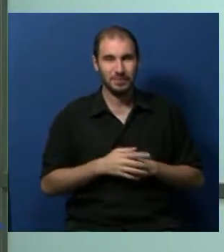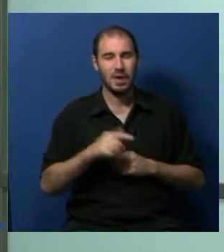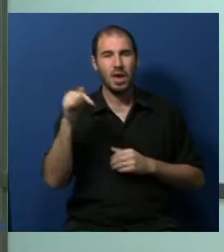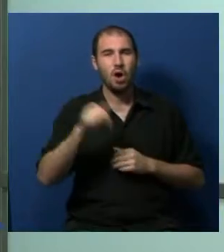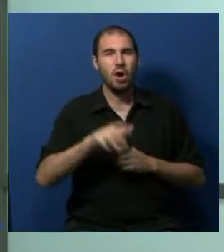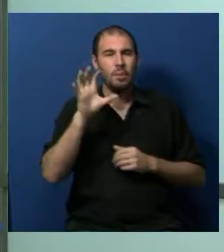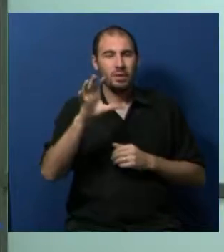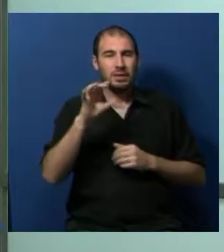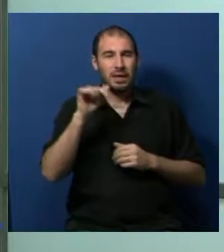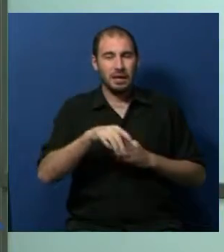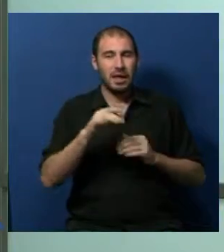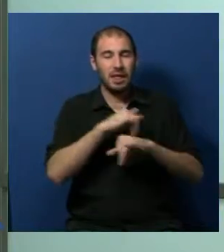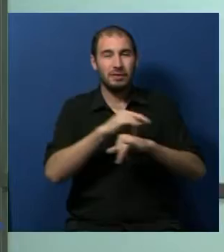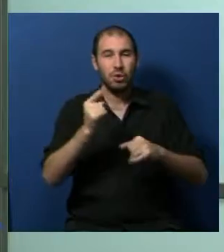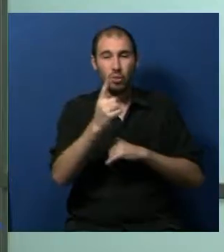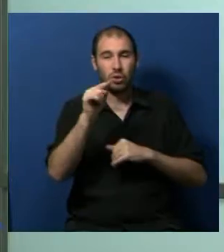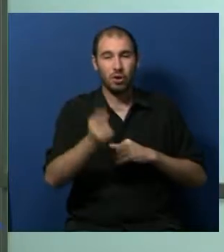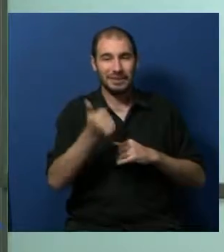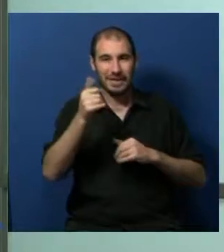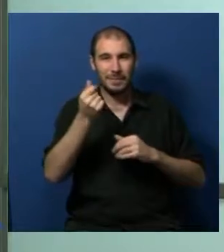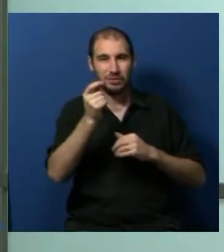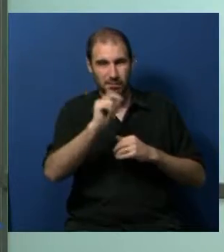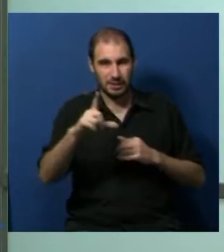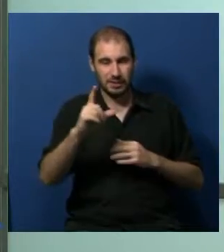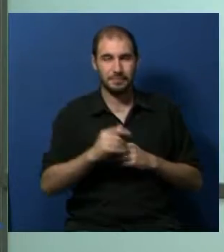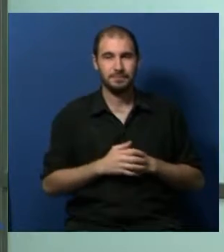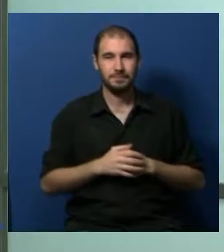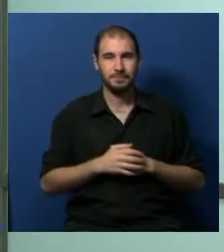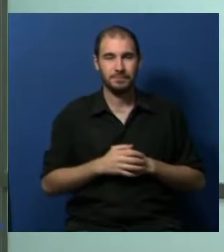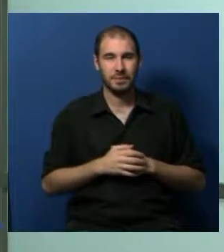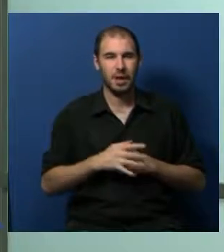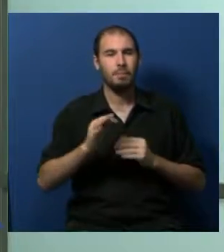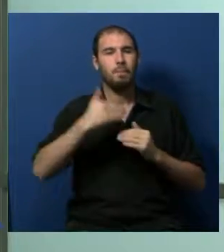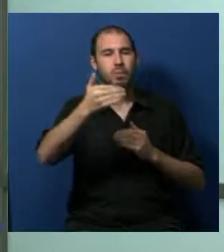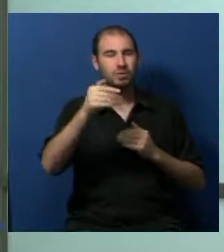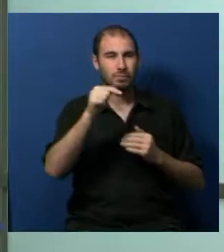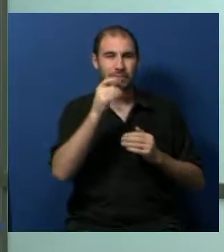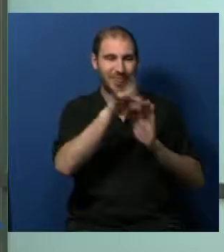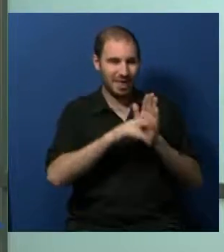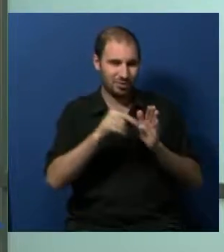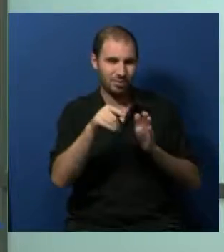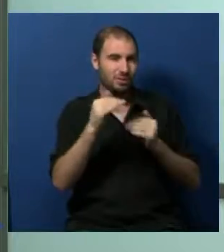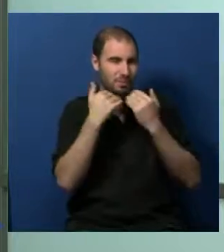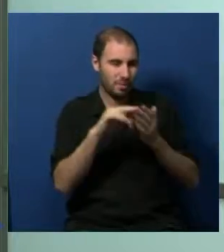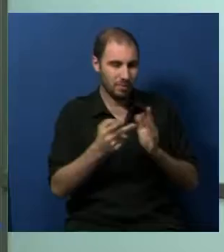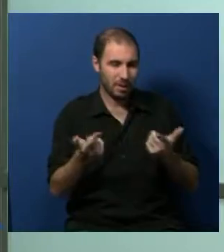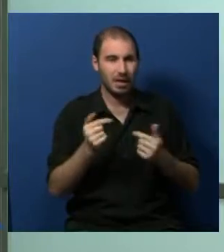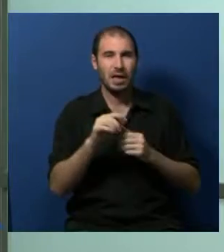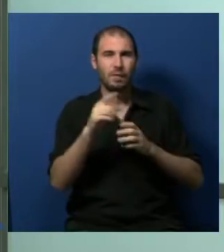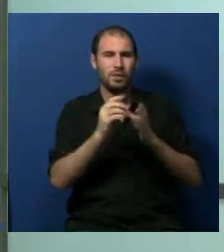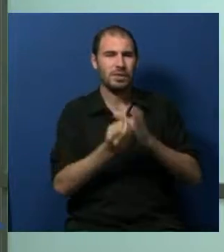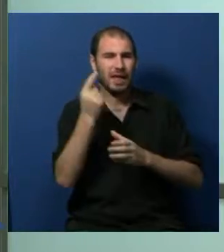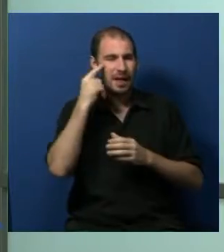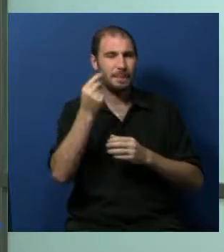la provincia dio datos de la inflación 1.6, si no me equivoco. 1.6. ¿Qué proyección, si tenés datos, si no, no hay ningún problema, de fundación ideal